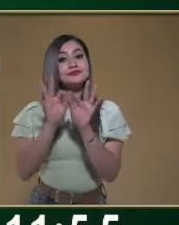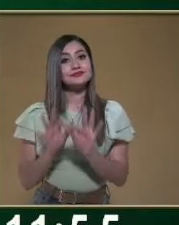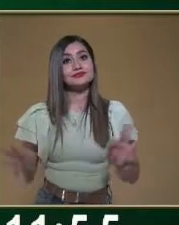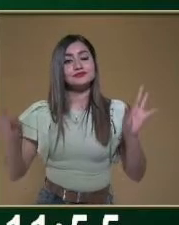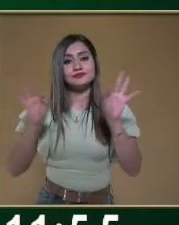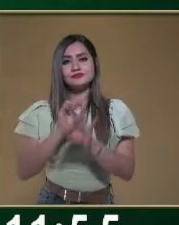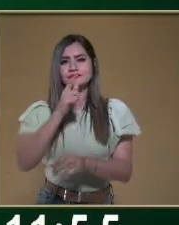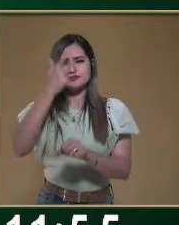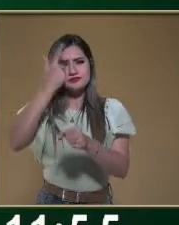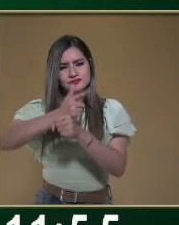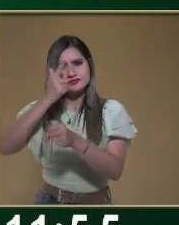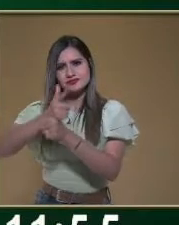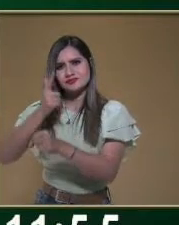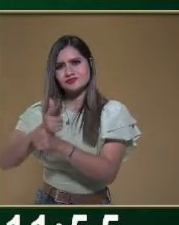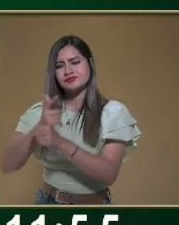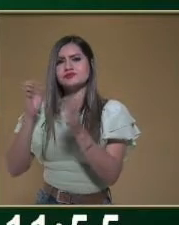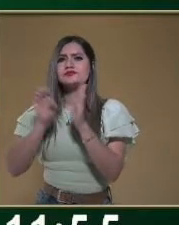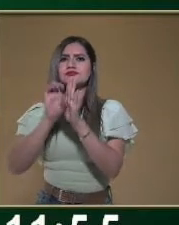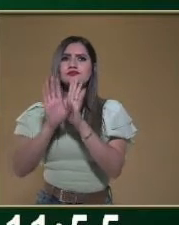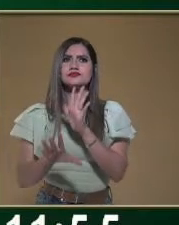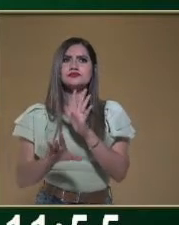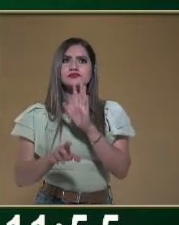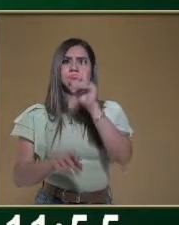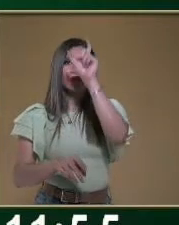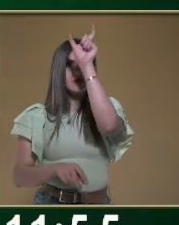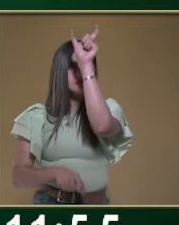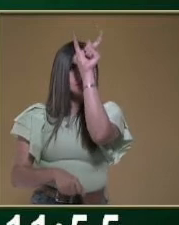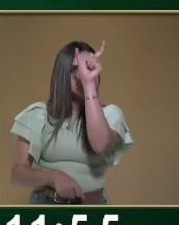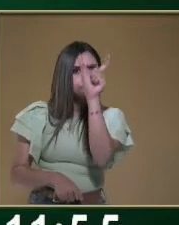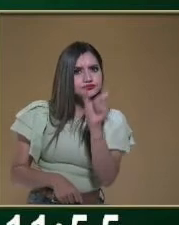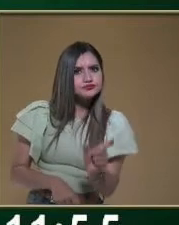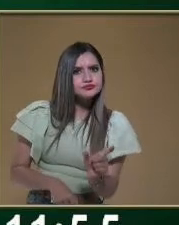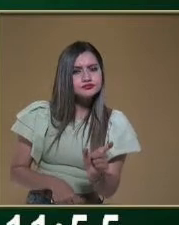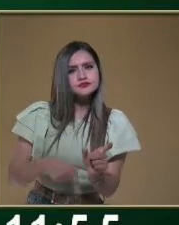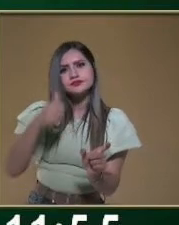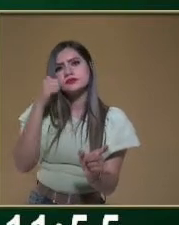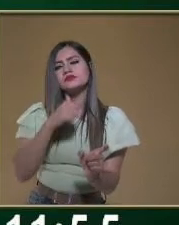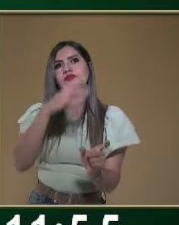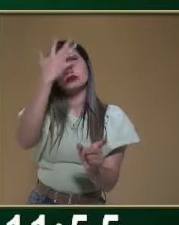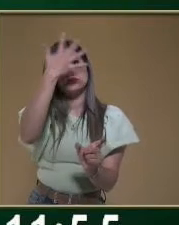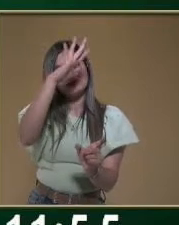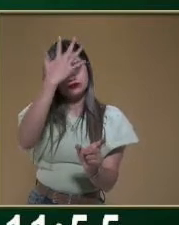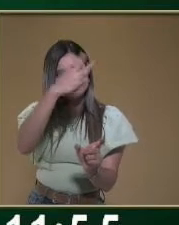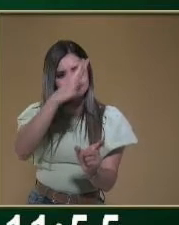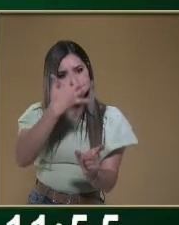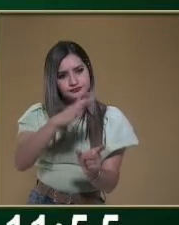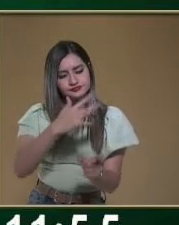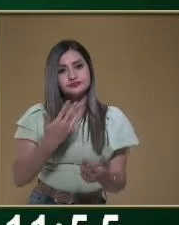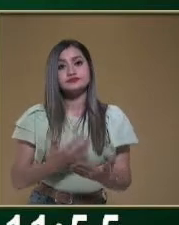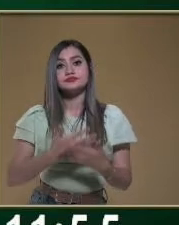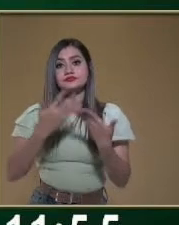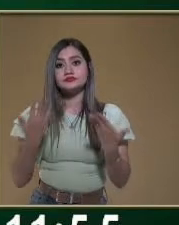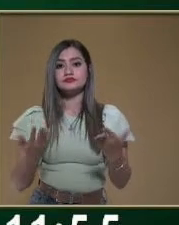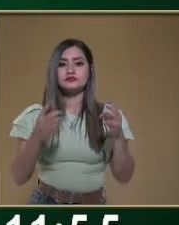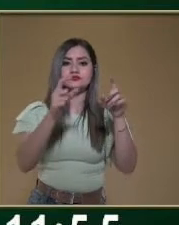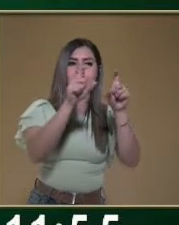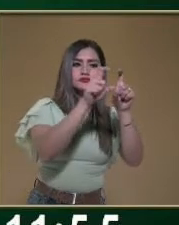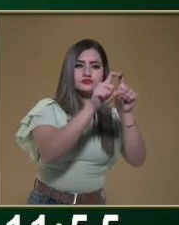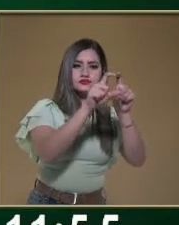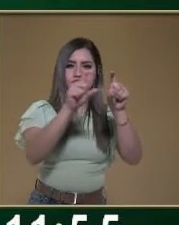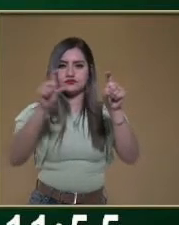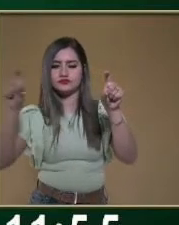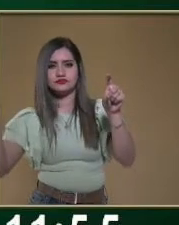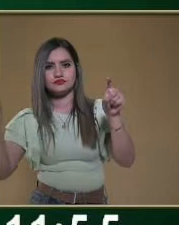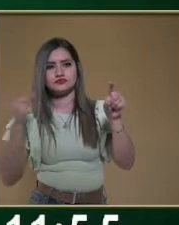que identifiques que hacia abajo, marcadas como columnas, avanzas de 10 en 10. Y hacia la